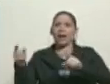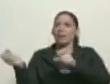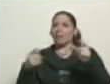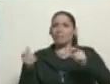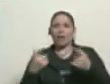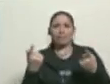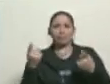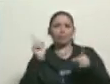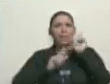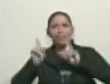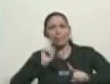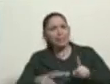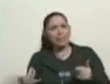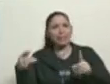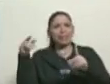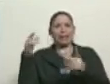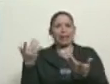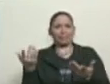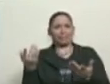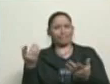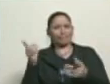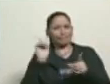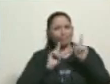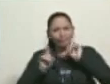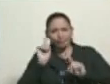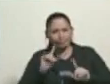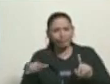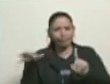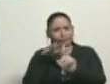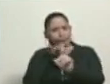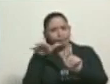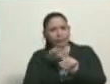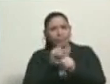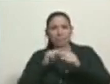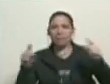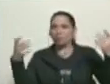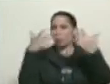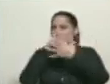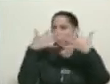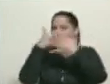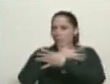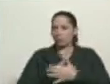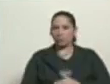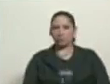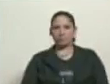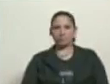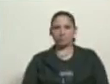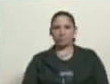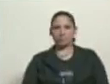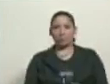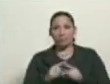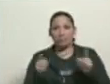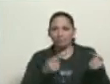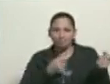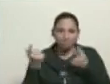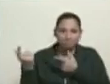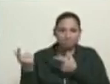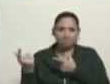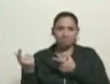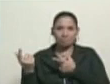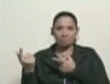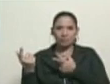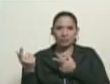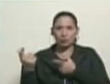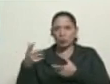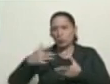mitómana, de engaño, para confundir, para llevar al